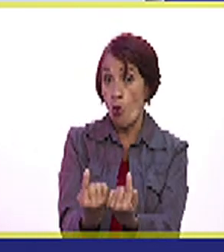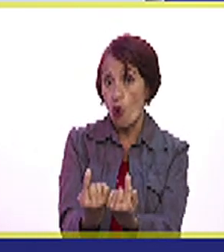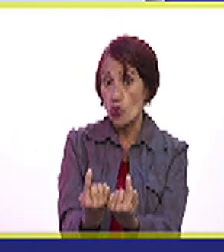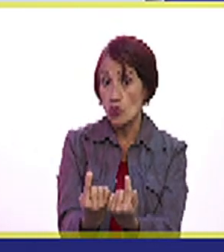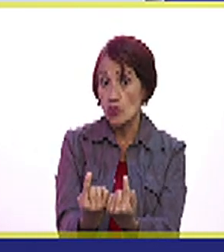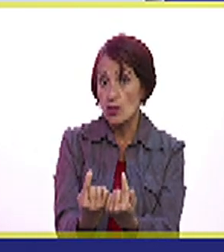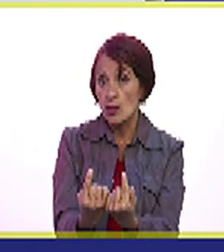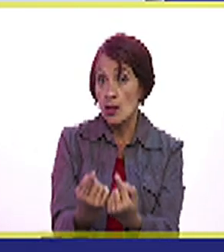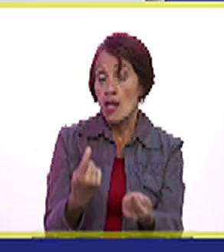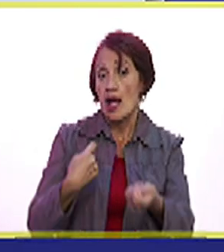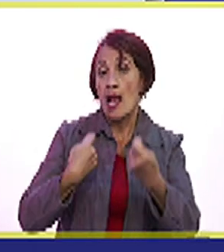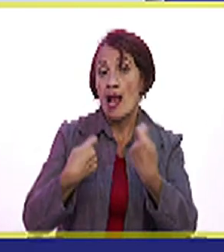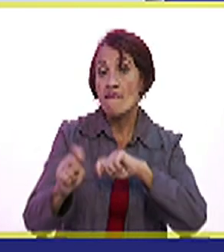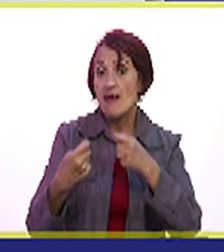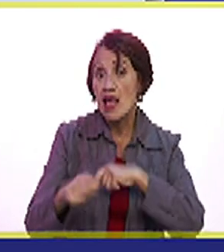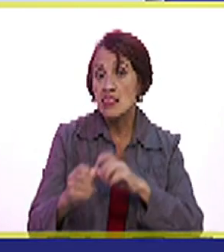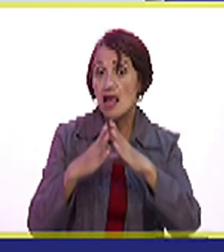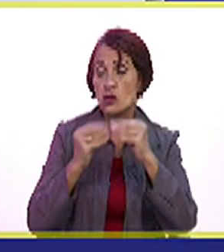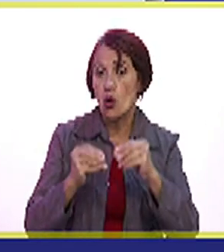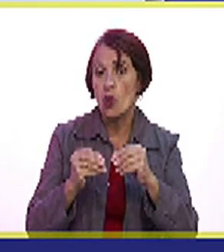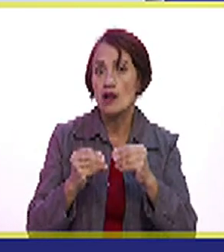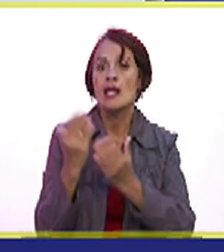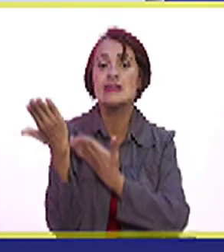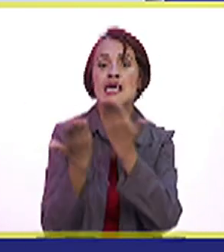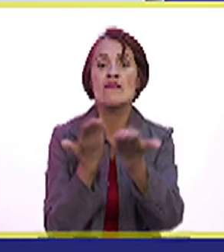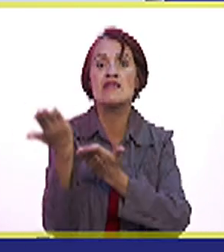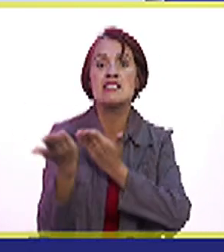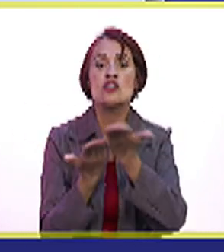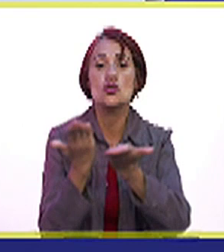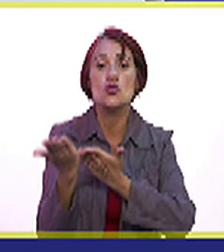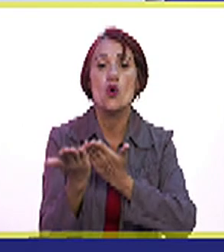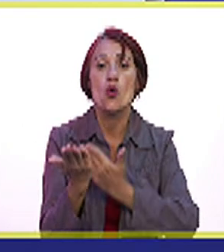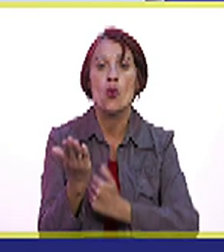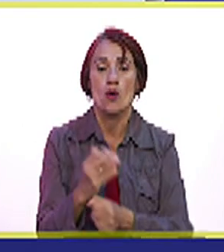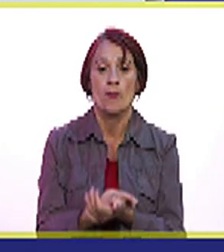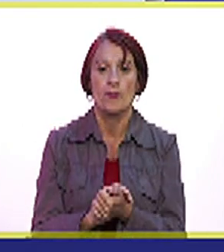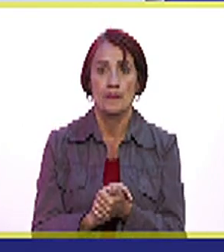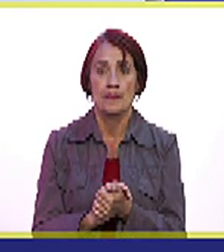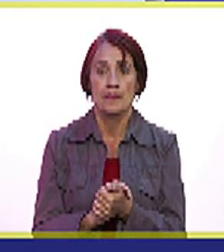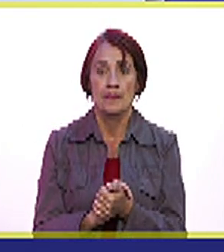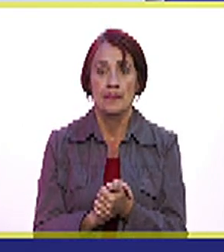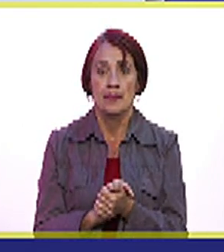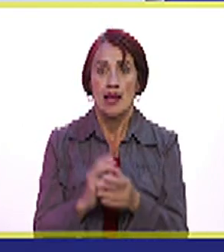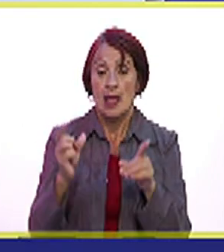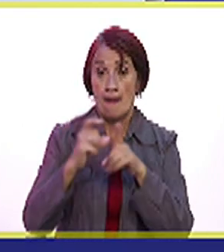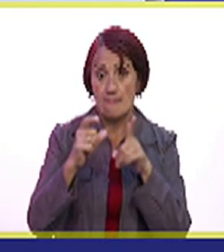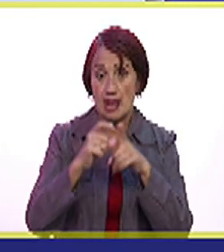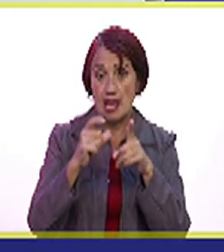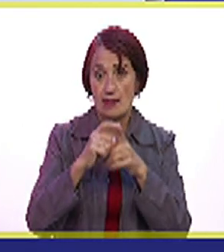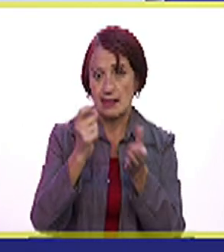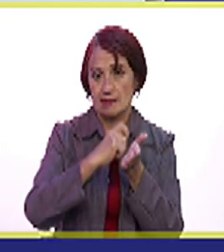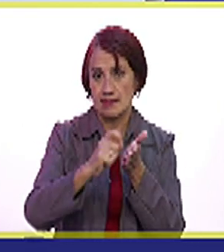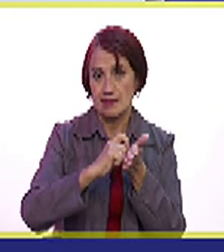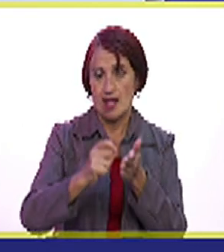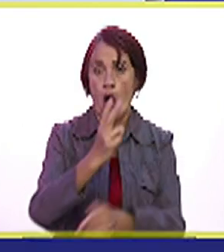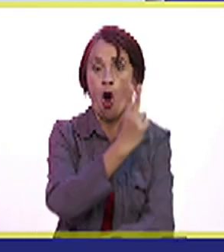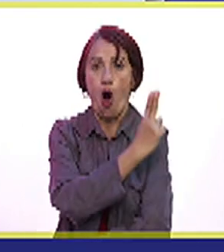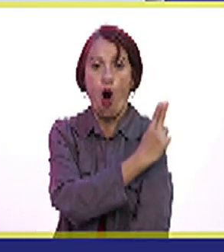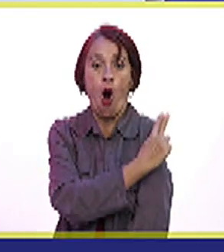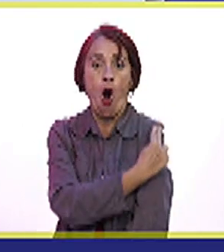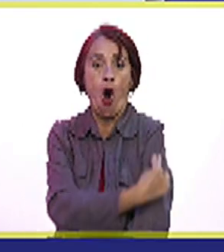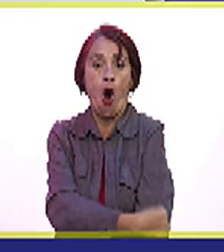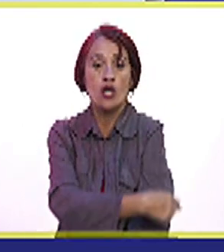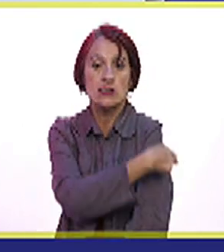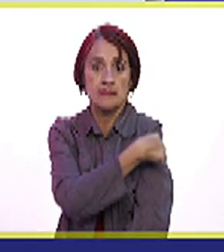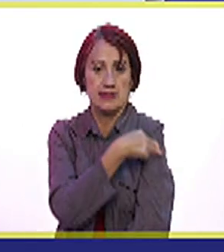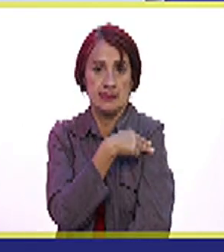a tiendas. En cuanto a servicios tenemos hospital, hospital, ¿ok? Se escribe y se pronuncia muy parecido. Una pequeña variación solamente tiene